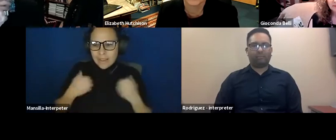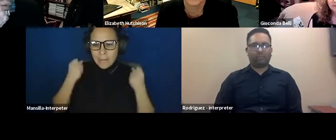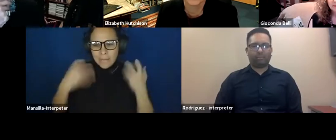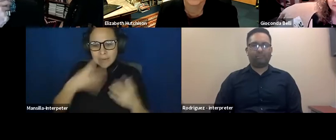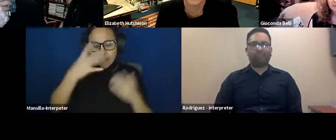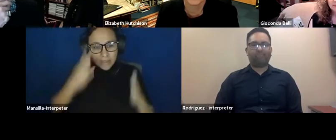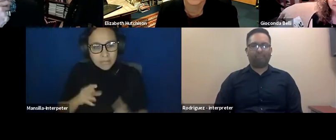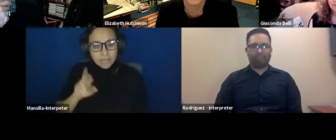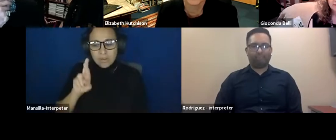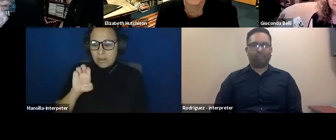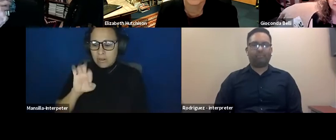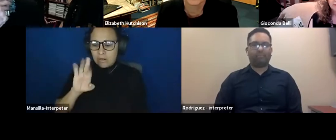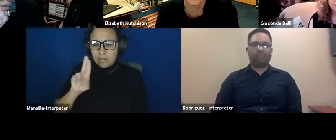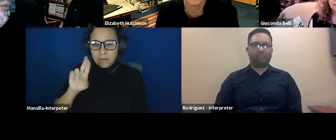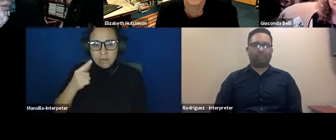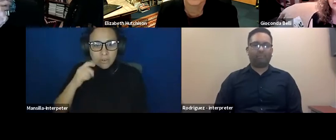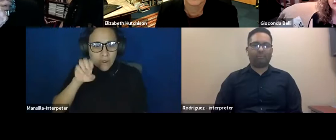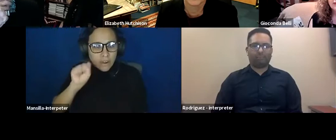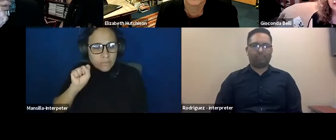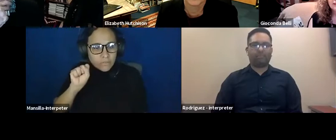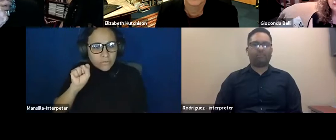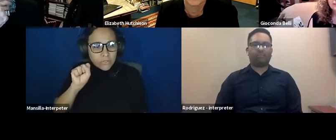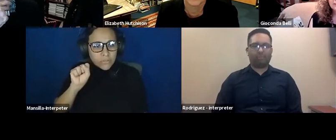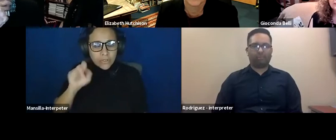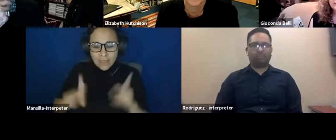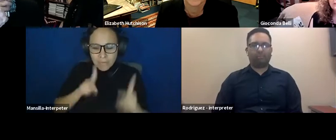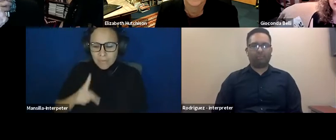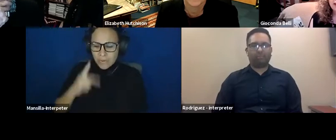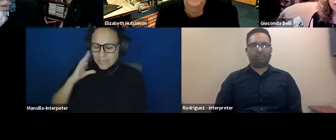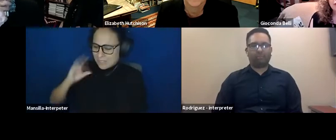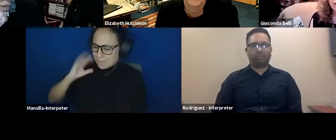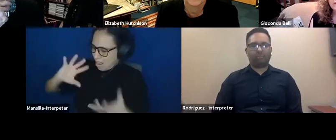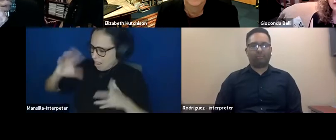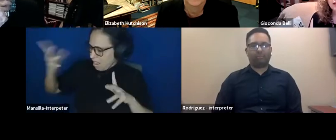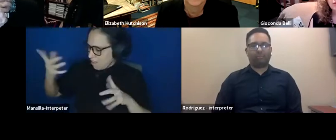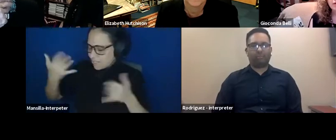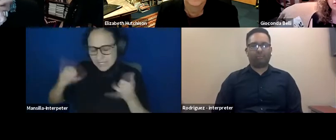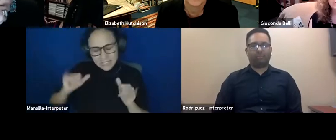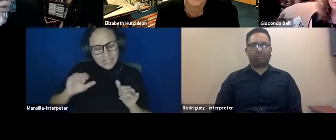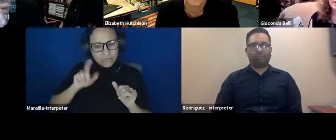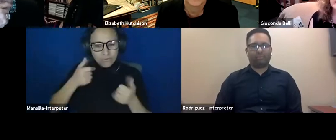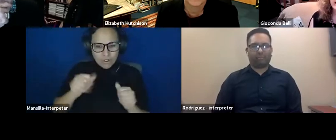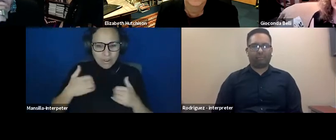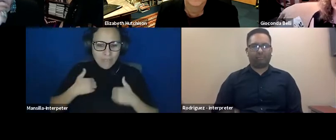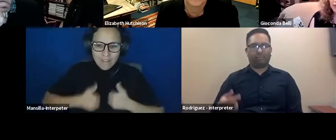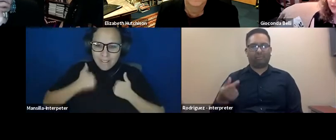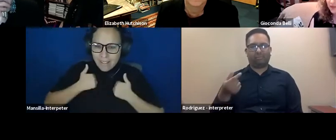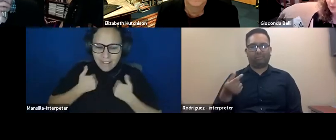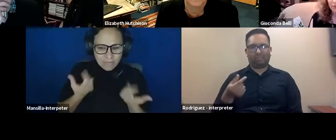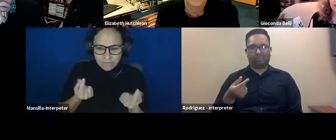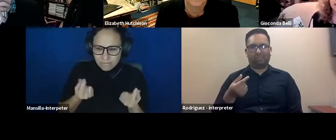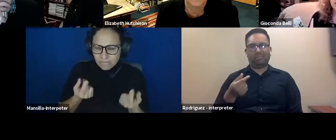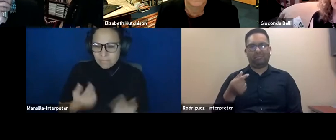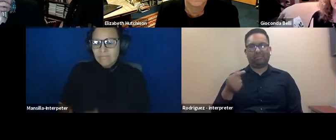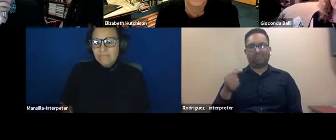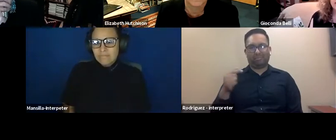y gente tratando de hacer una vida en medio del caos. Eso. Mira, el otro día me dijeron una cosa. Muchísimas gracias por esa